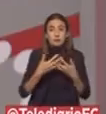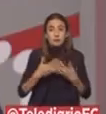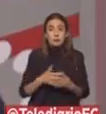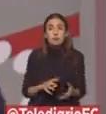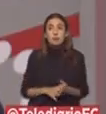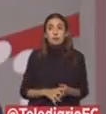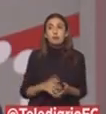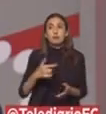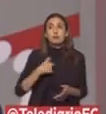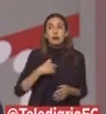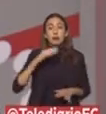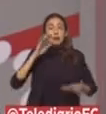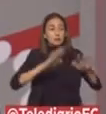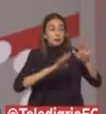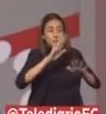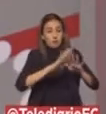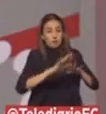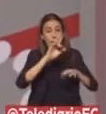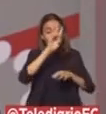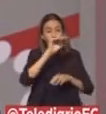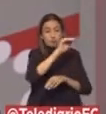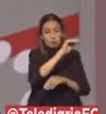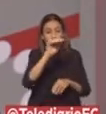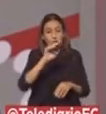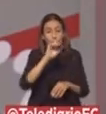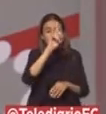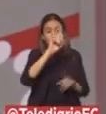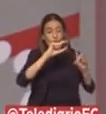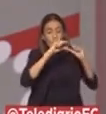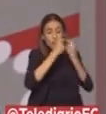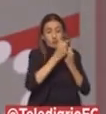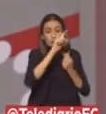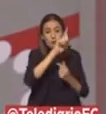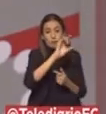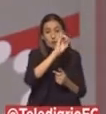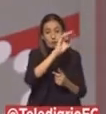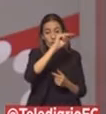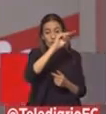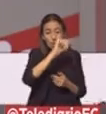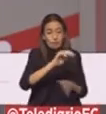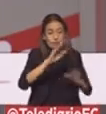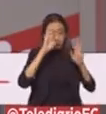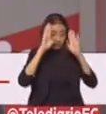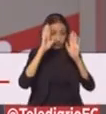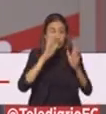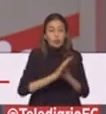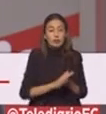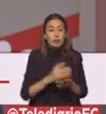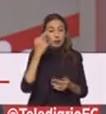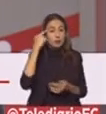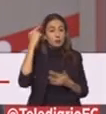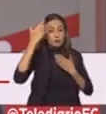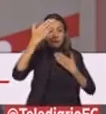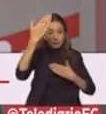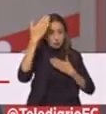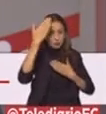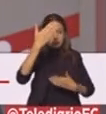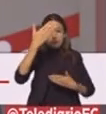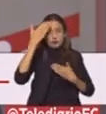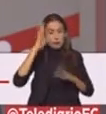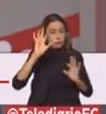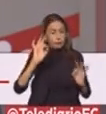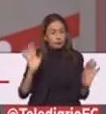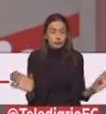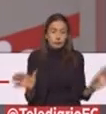bueno me parece a mí que hay dos niveles de chino del grupo de oliva por un lado está pensándose en términos políticos y de la